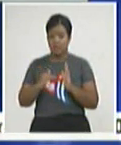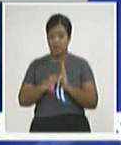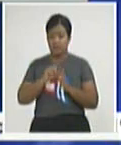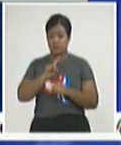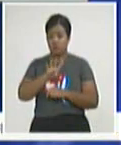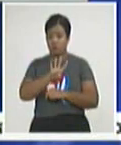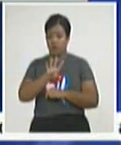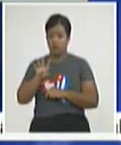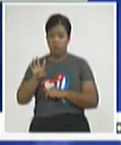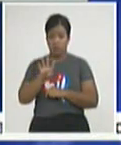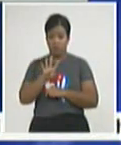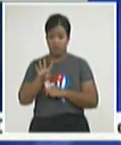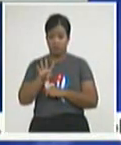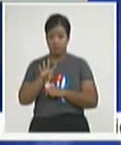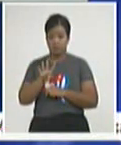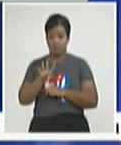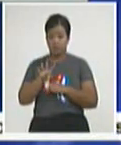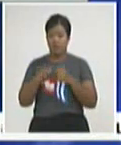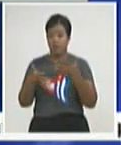26.144, promediando